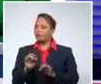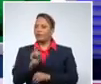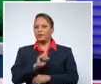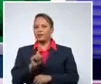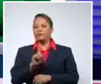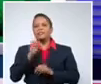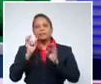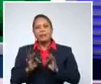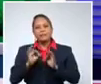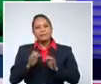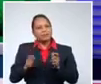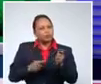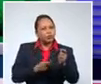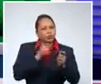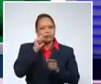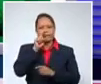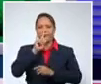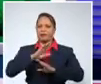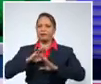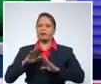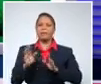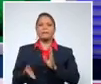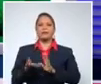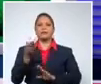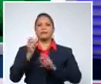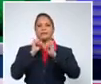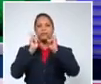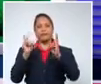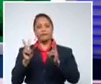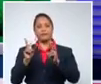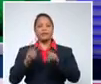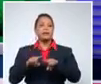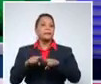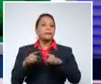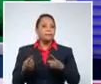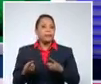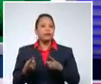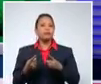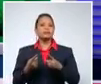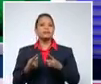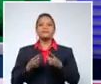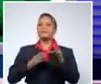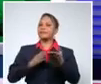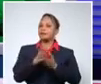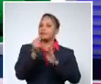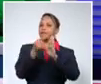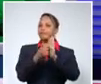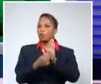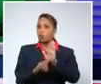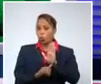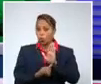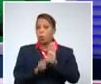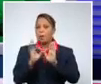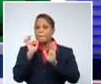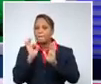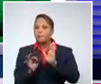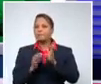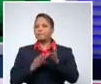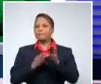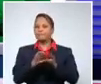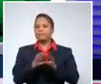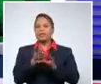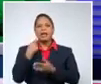hasta el final. Pero realmente tiene su protocolo en específico. Incluso ayer yo leí